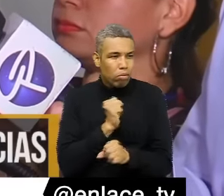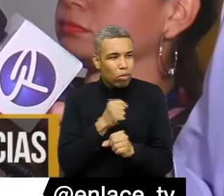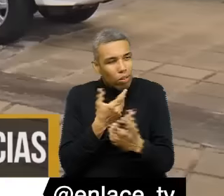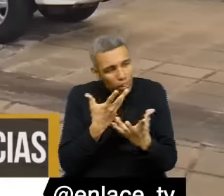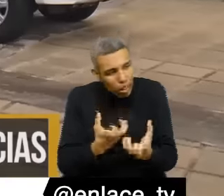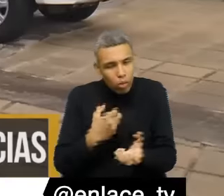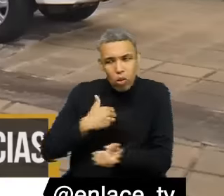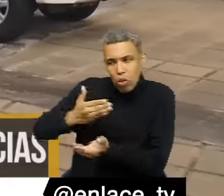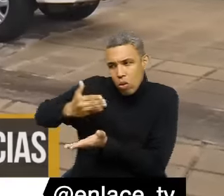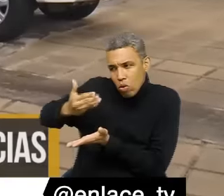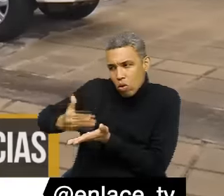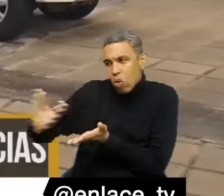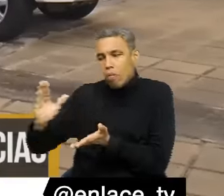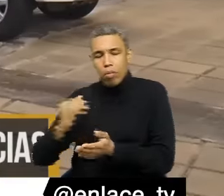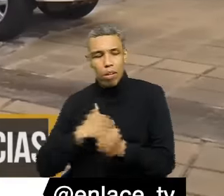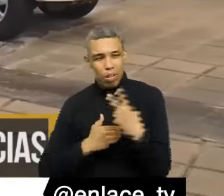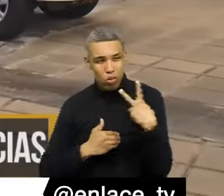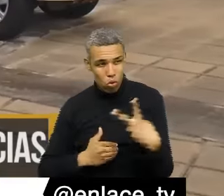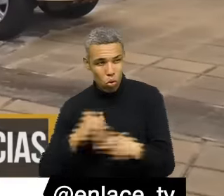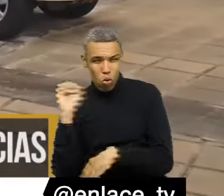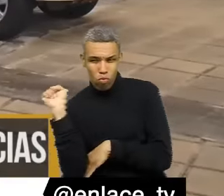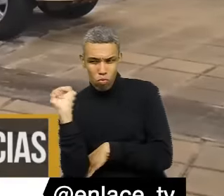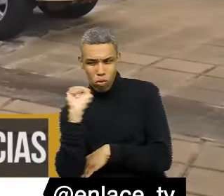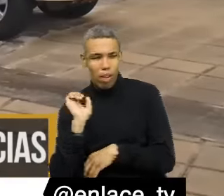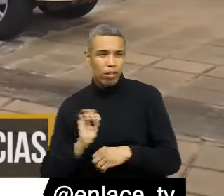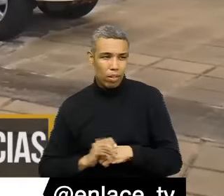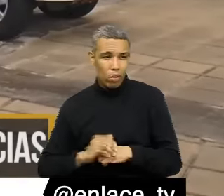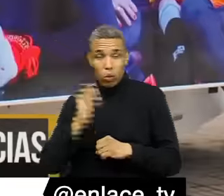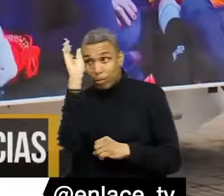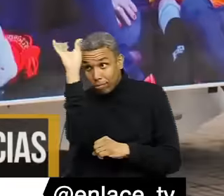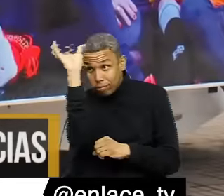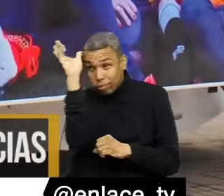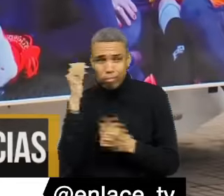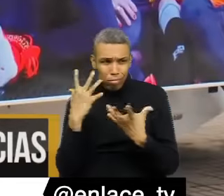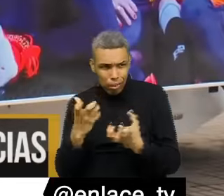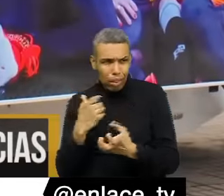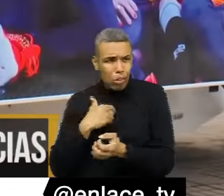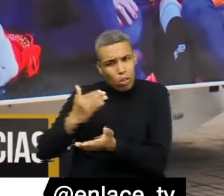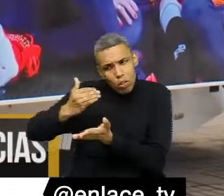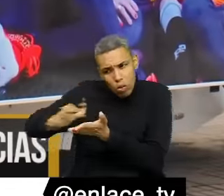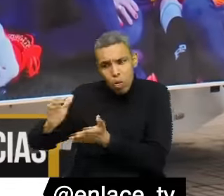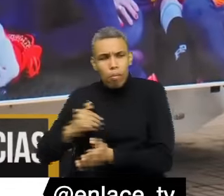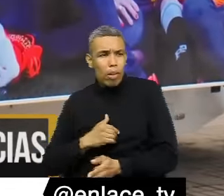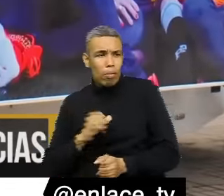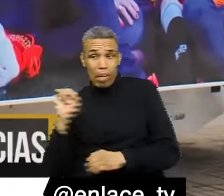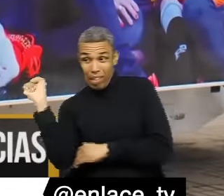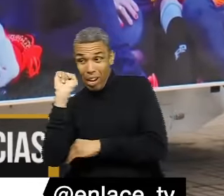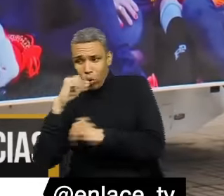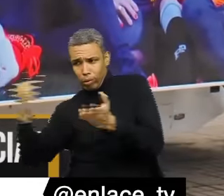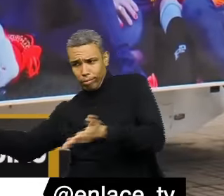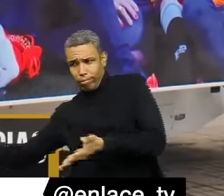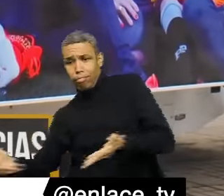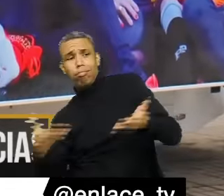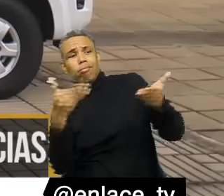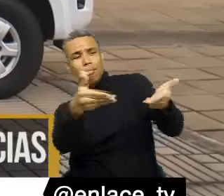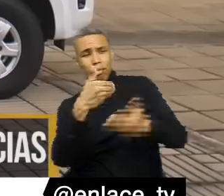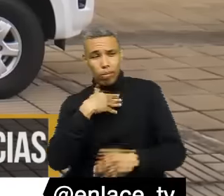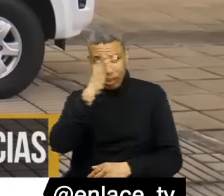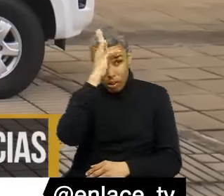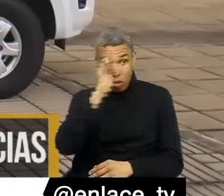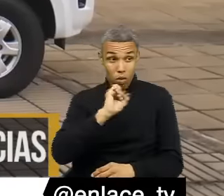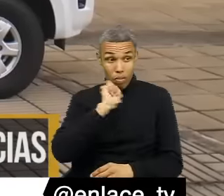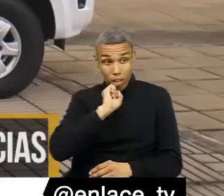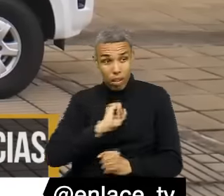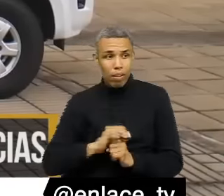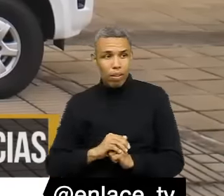y el consejo se gastó como 4 meses para eso. ¿Yo? 4 meses se gustaron, acuerde que por ahí vi un concejal que esas